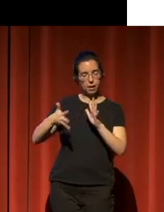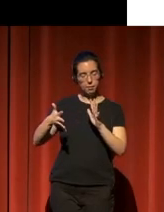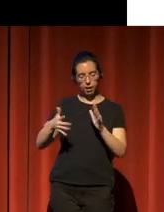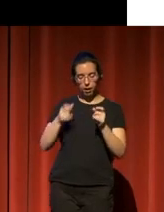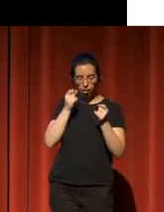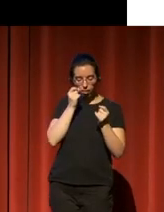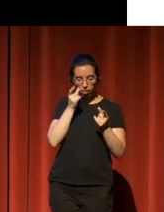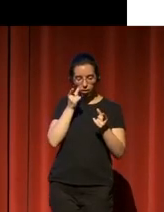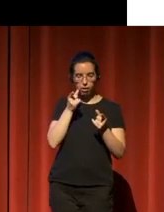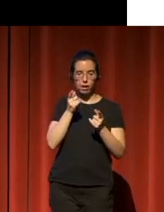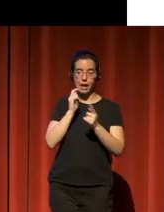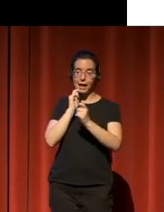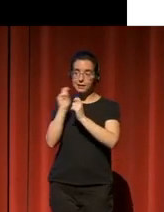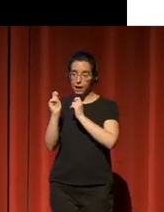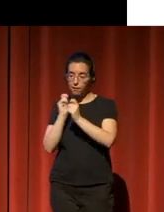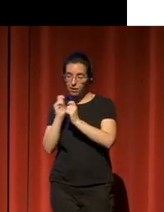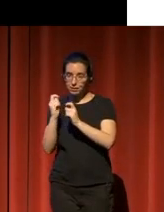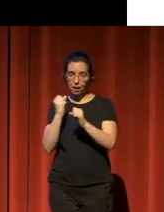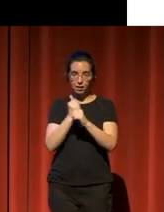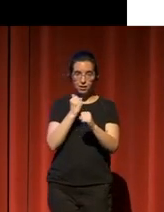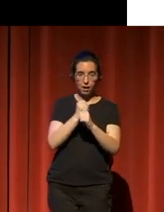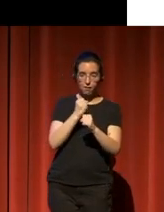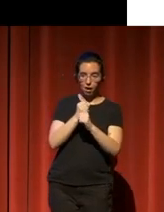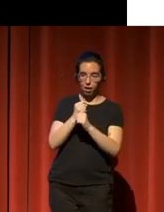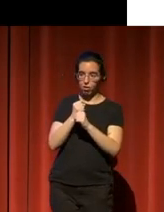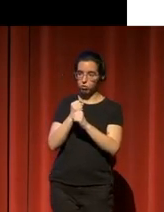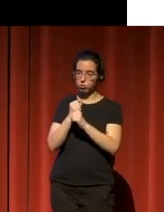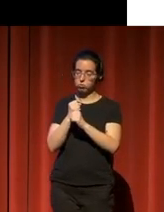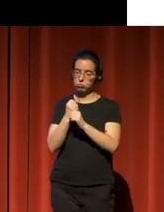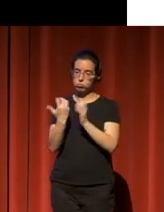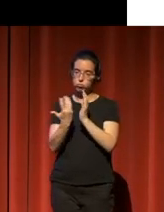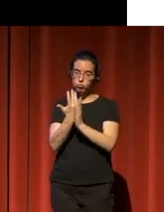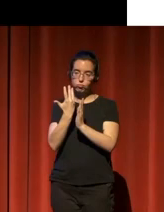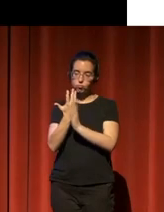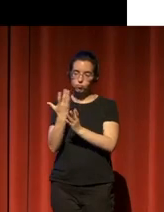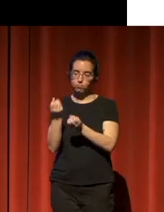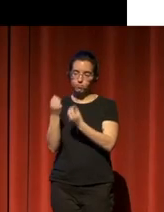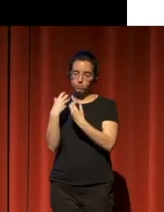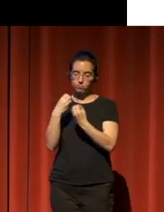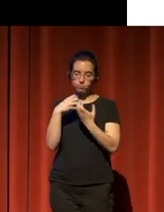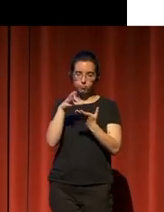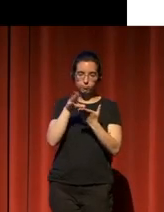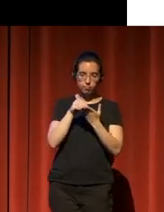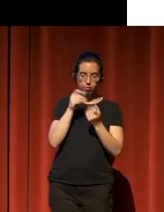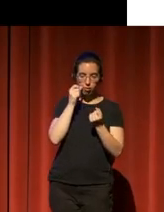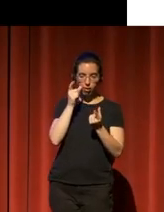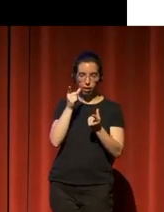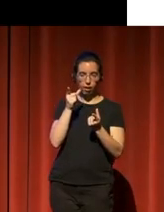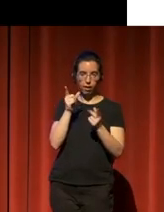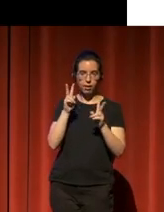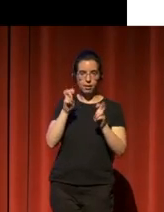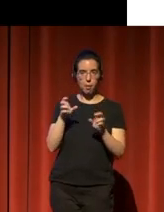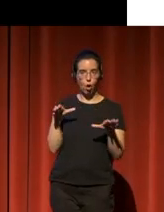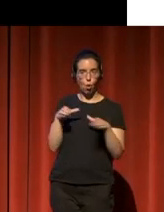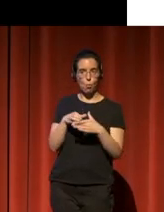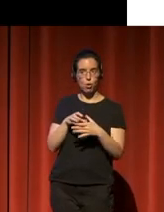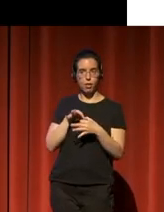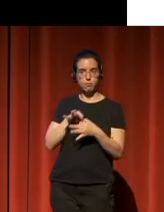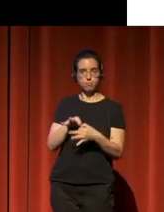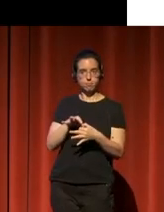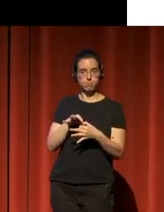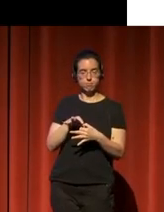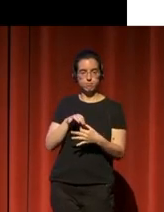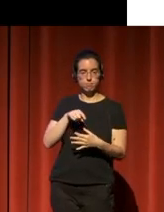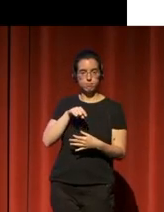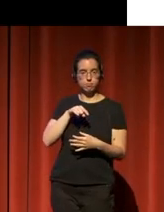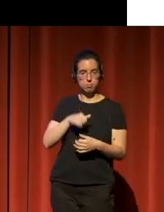aparece las entrevistas y el trabajo de campo un acento comunitario eh eh más fuerte no quiero decir con ello